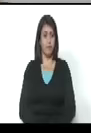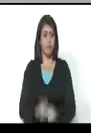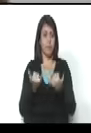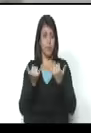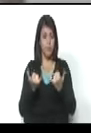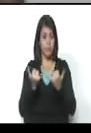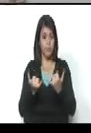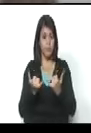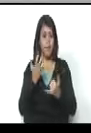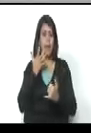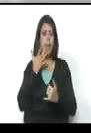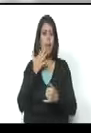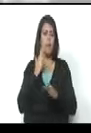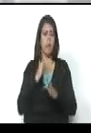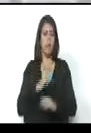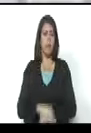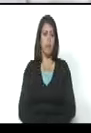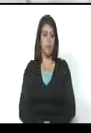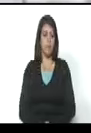Recientemente, voy a dar un ejemplo.